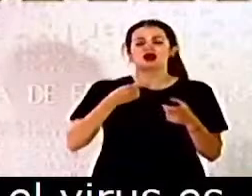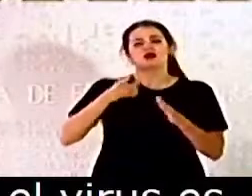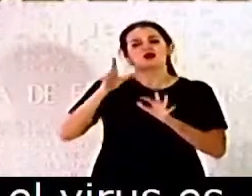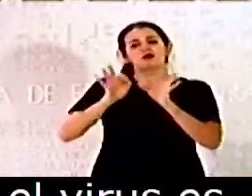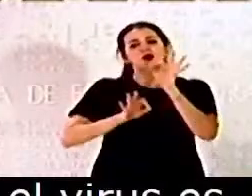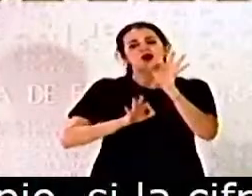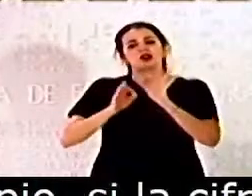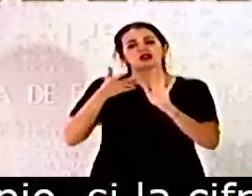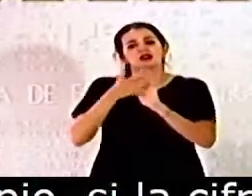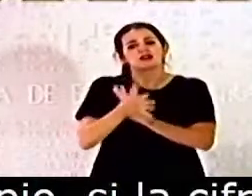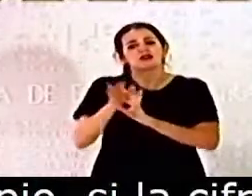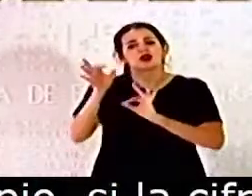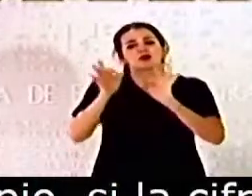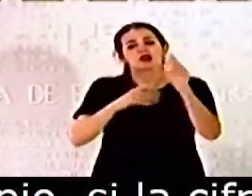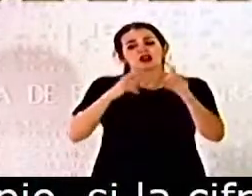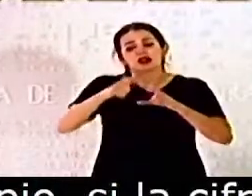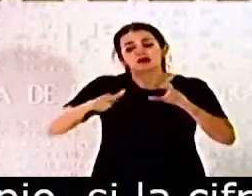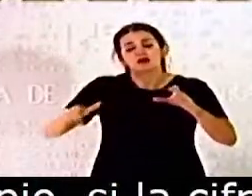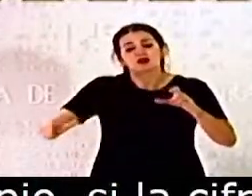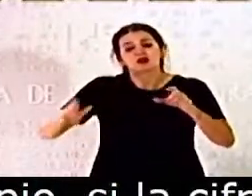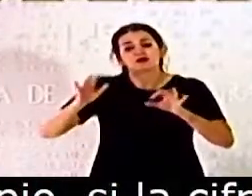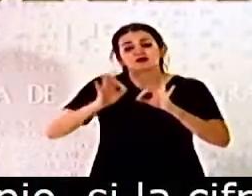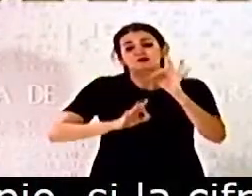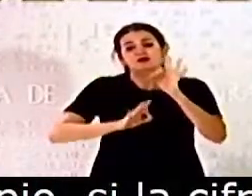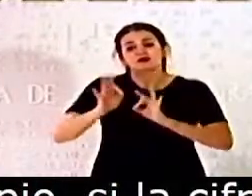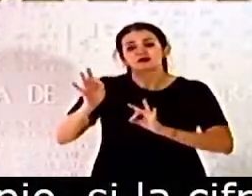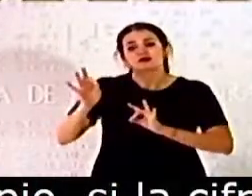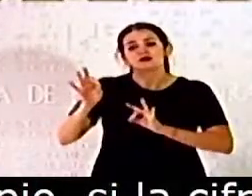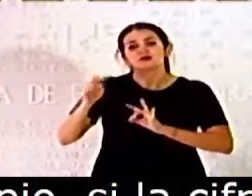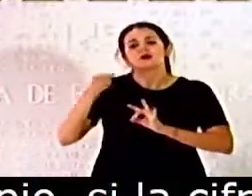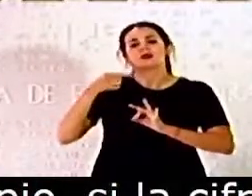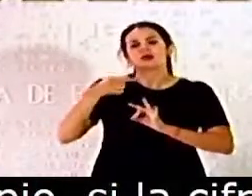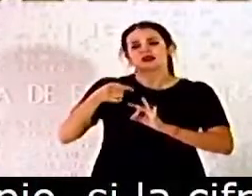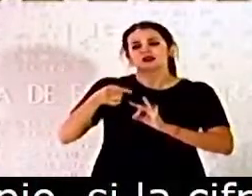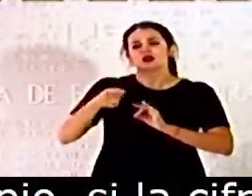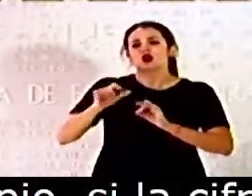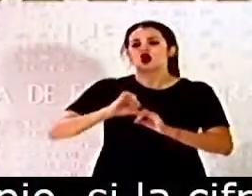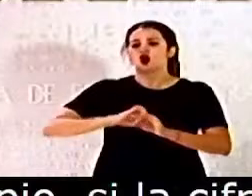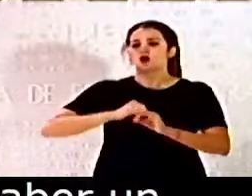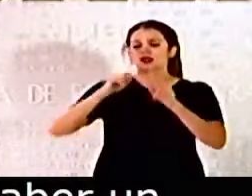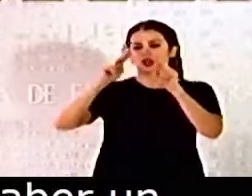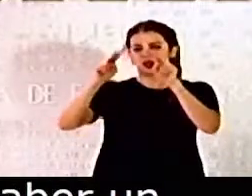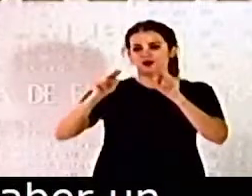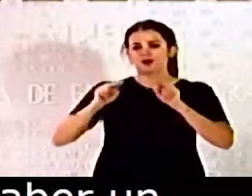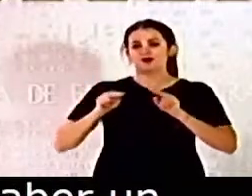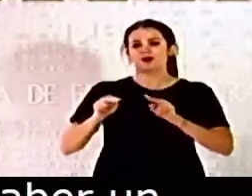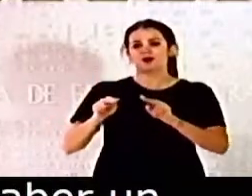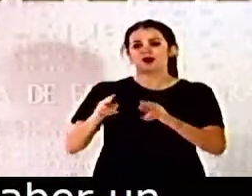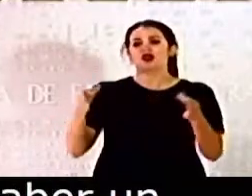porcentaje de población que va a seguir teniendo que ingresar en nuestros centros hospitalarios,